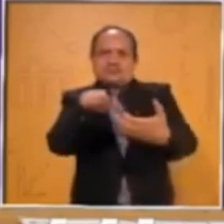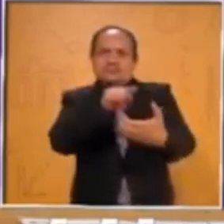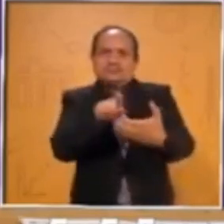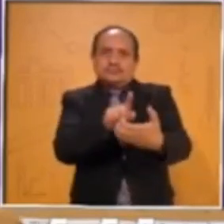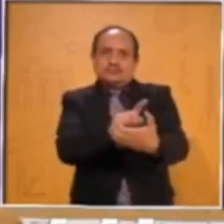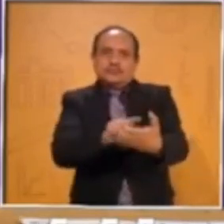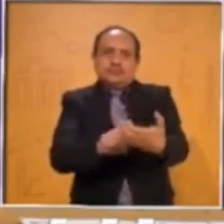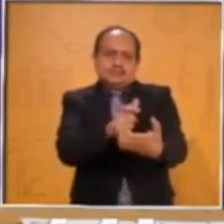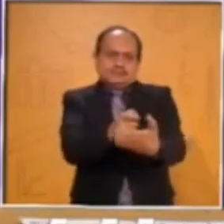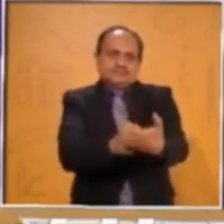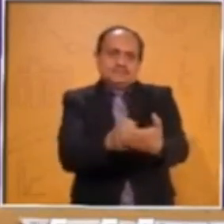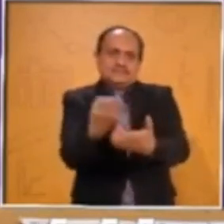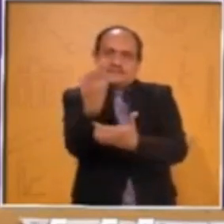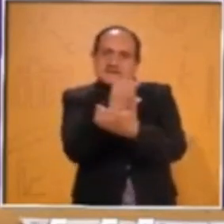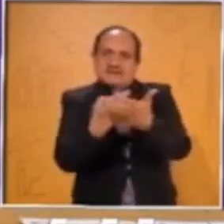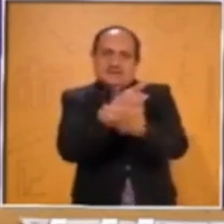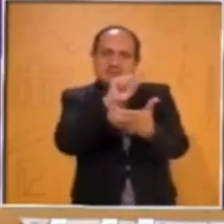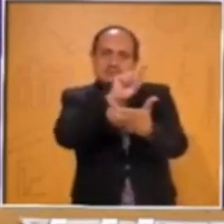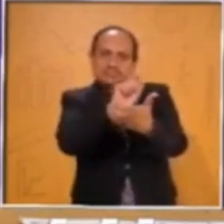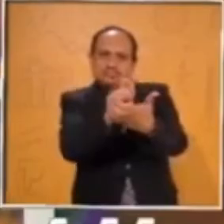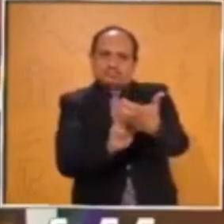¿Ok? Aquí está.